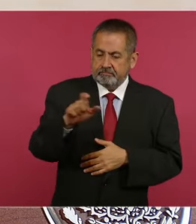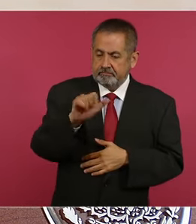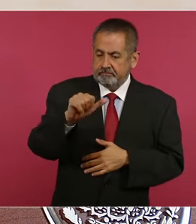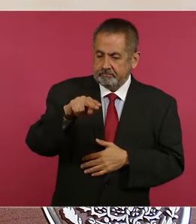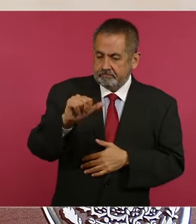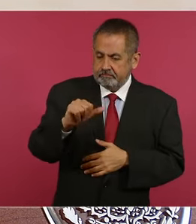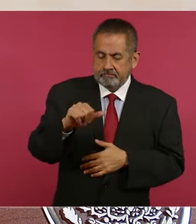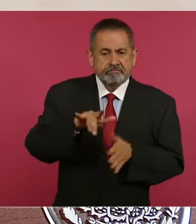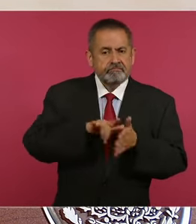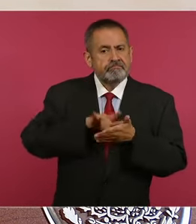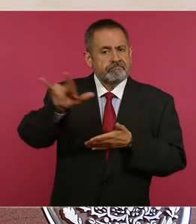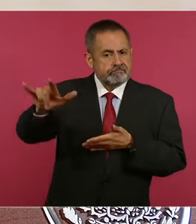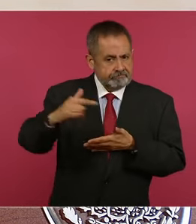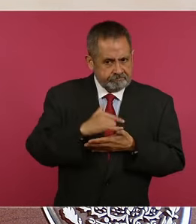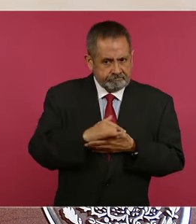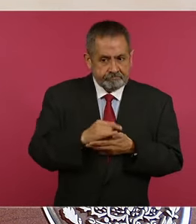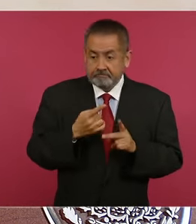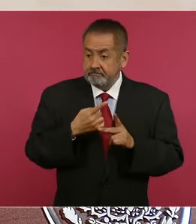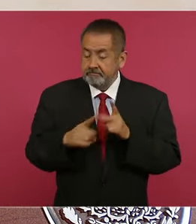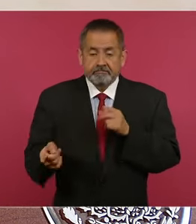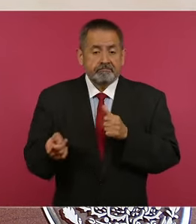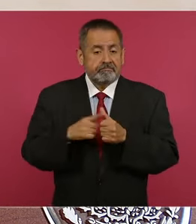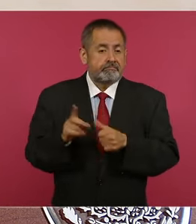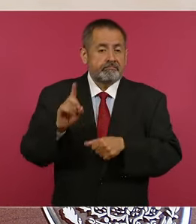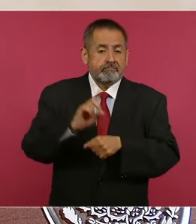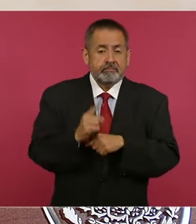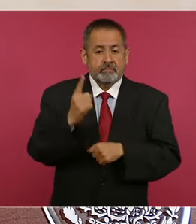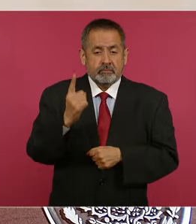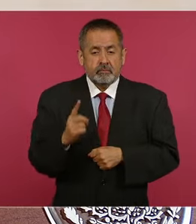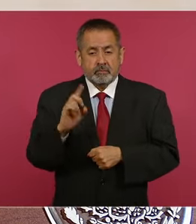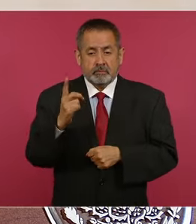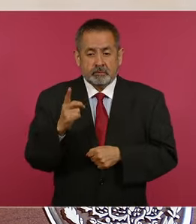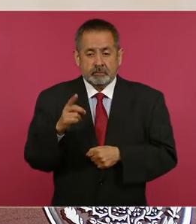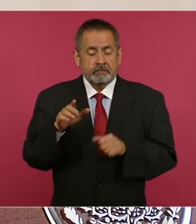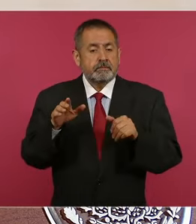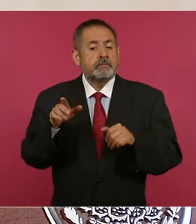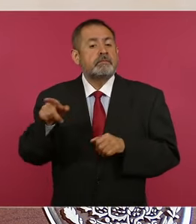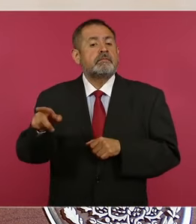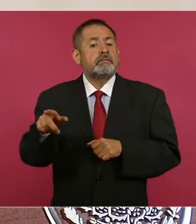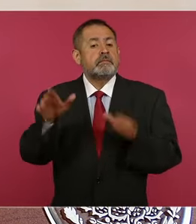Y el día 1 de diciembre inauguramos el aeropuerto de Tulum.